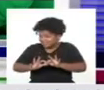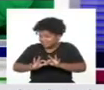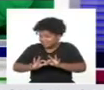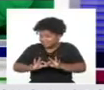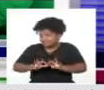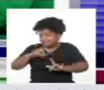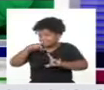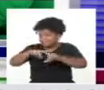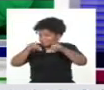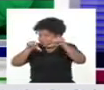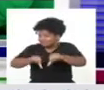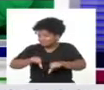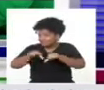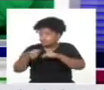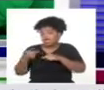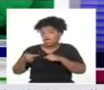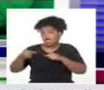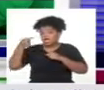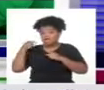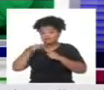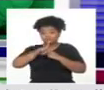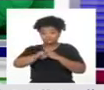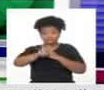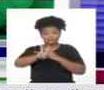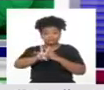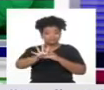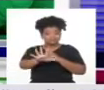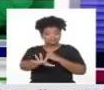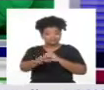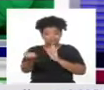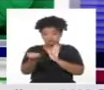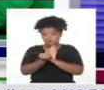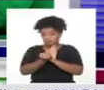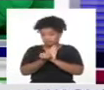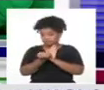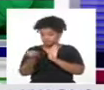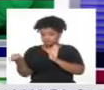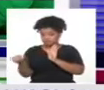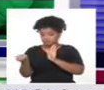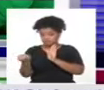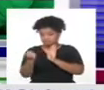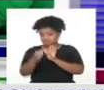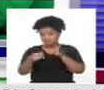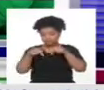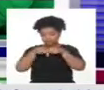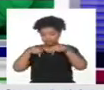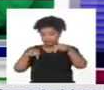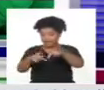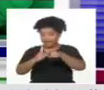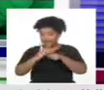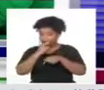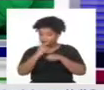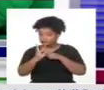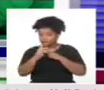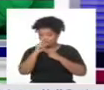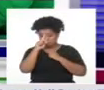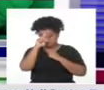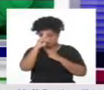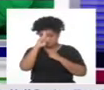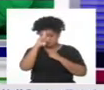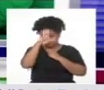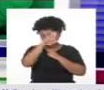con 135 pacientes confirmados en las salas de terapia intensiva, estamos hablando incluso de 4